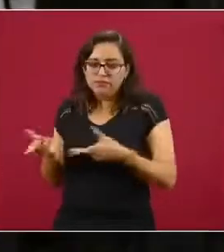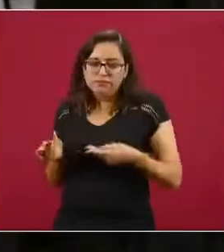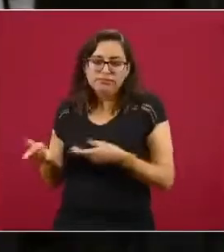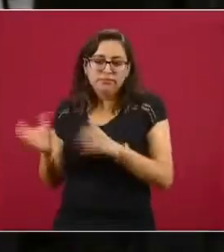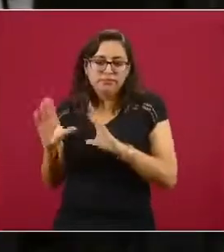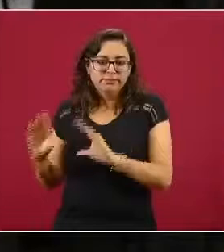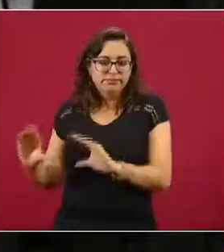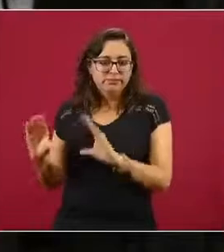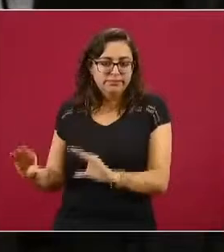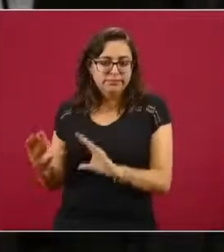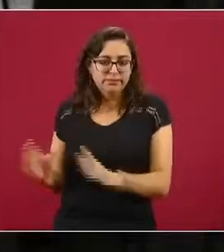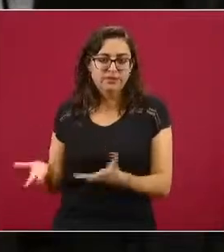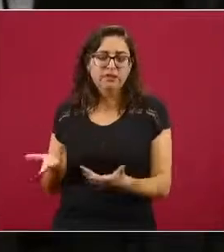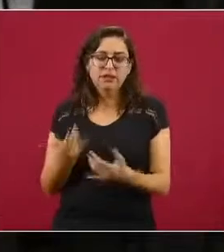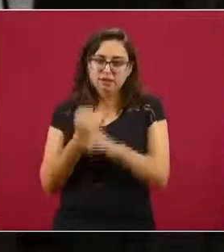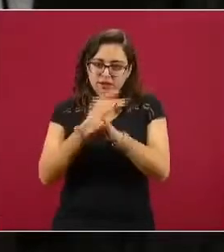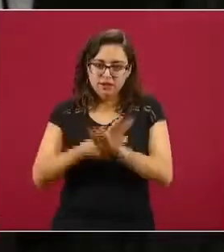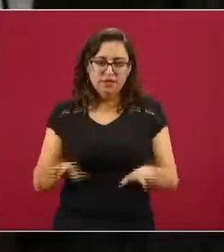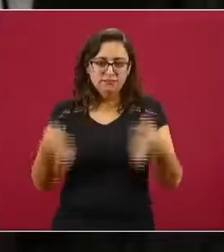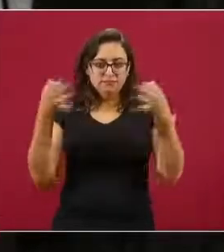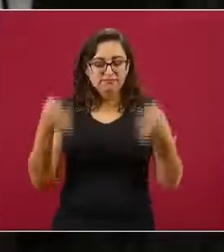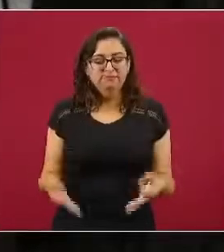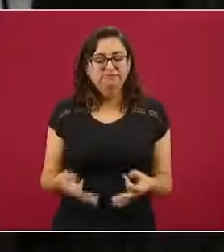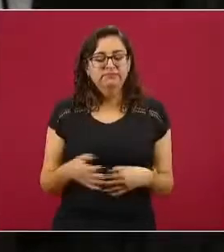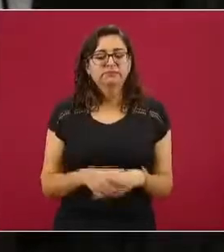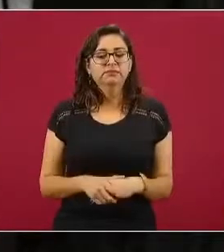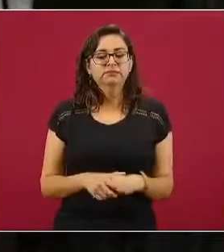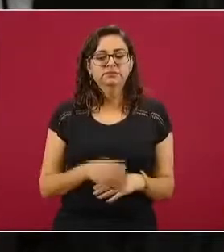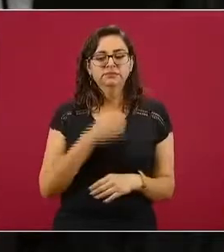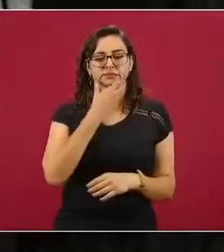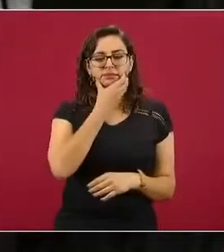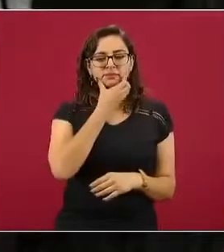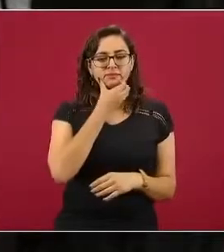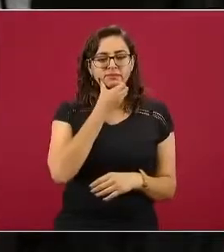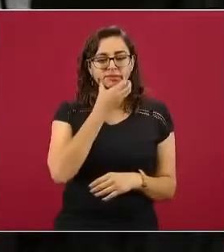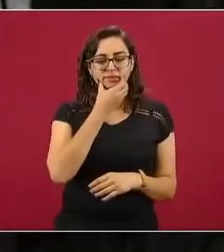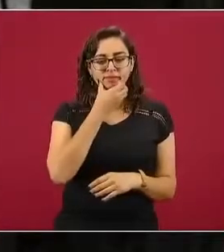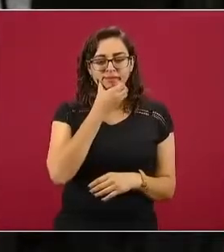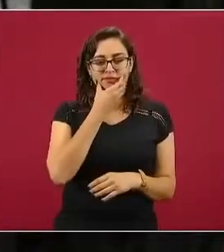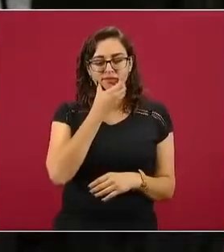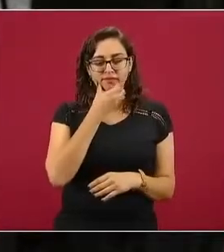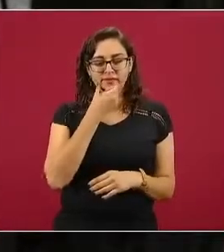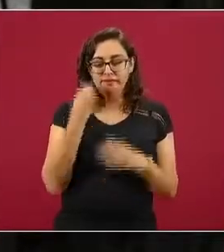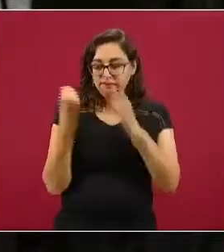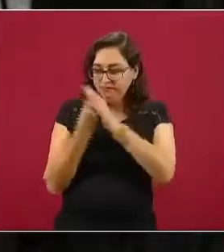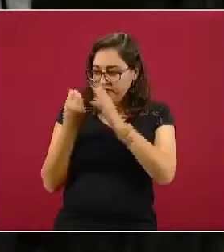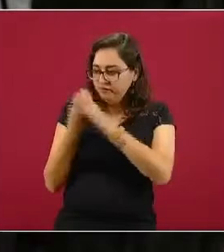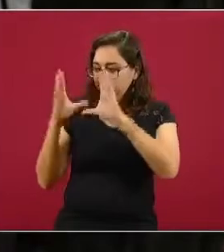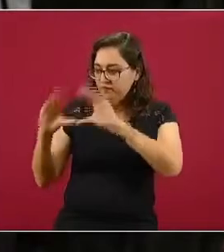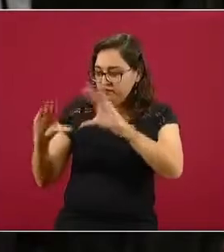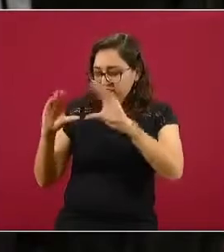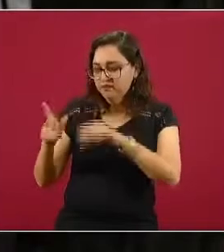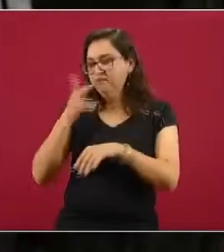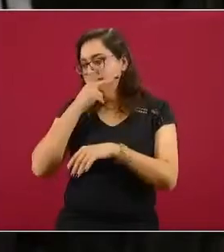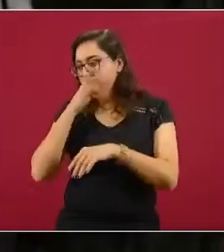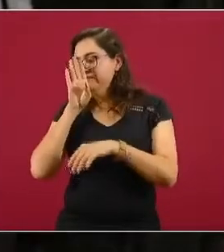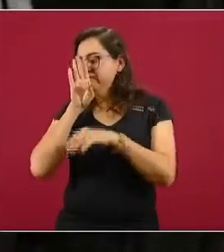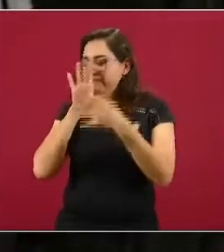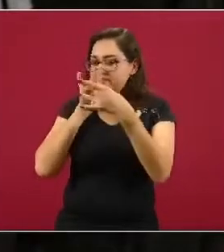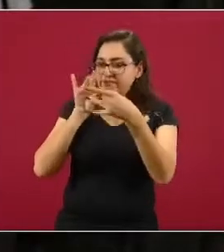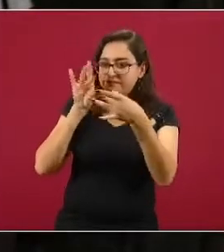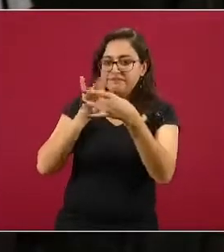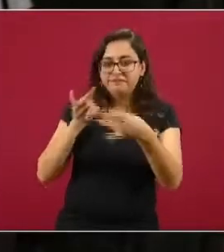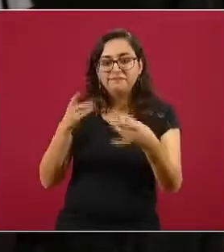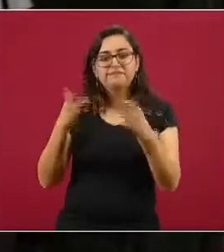más real, ¿no? Entonces son ellos los que en clase y con los papás tienen que estar